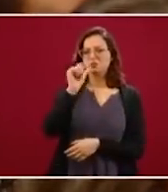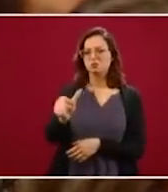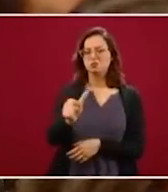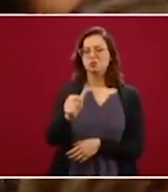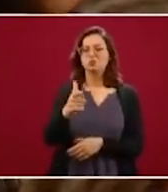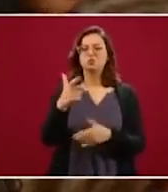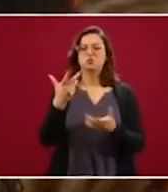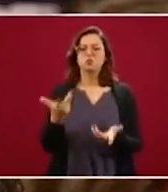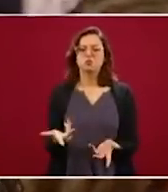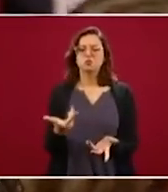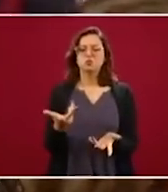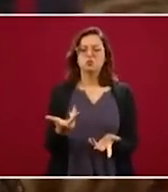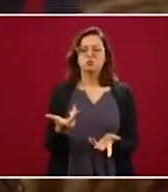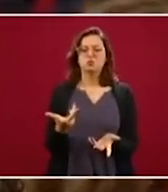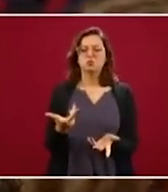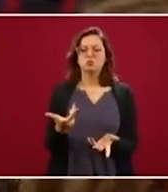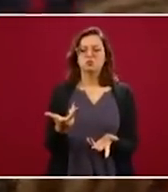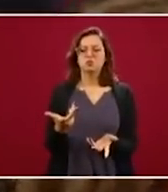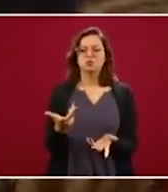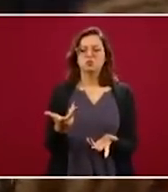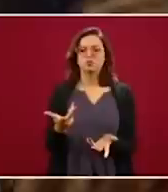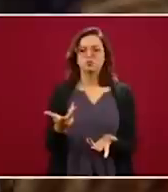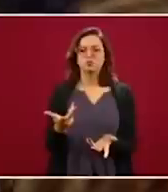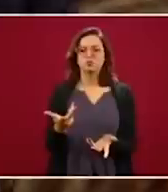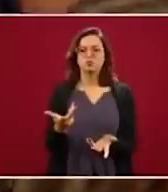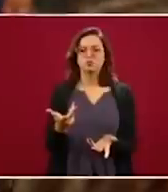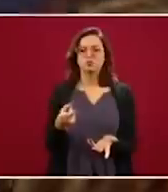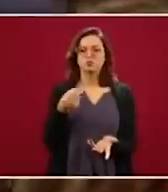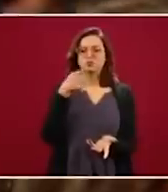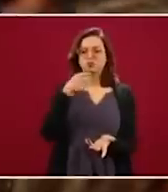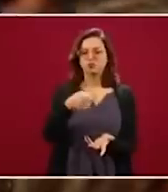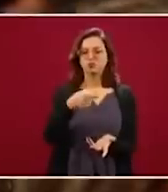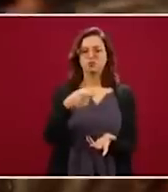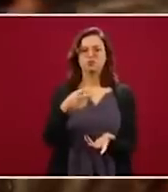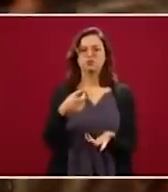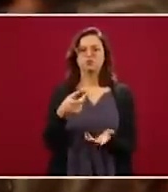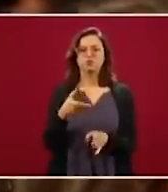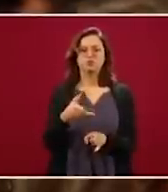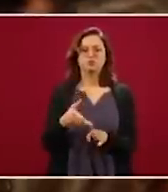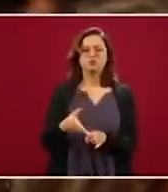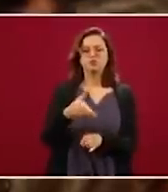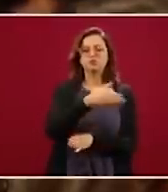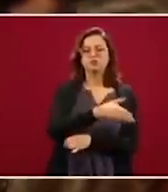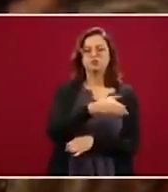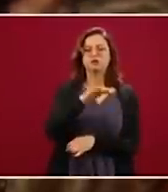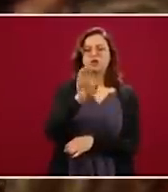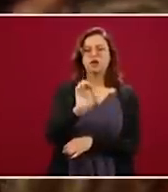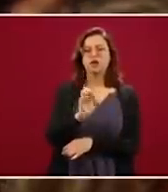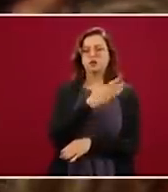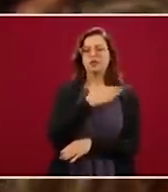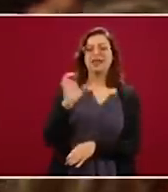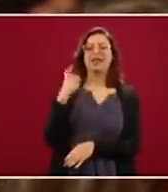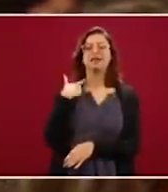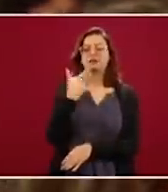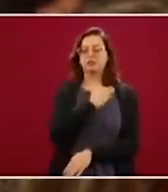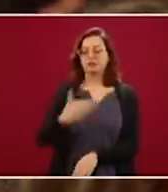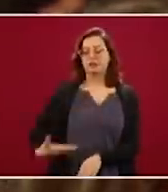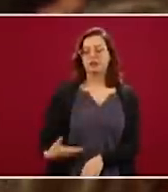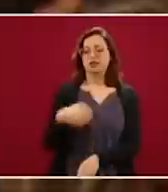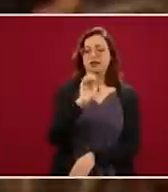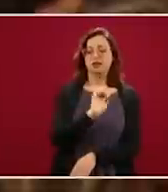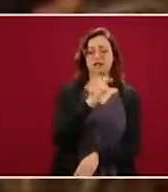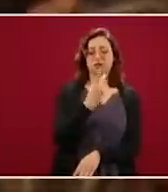la mitad de los créditos cancelados en la administración de Enrique Peña Nieto, sigue siendo una